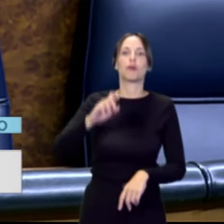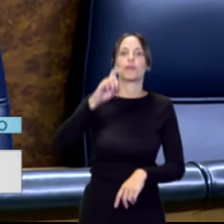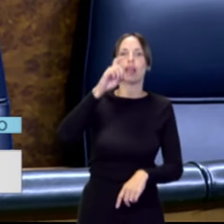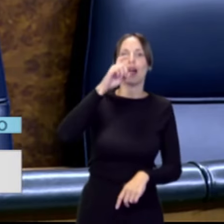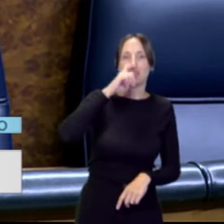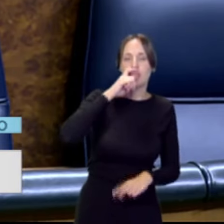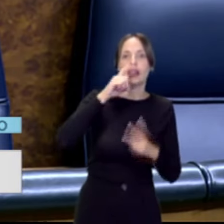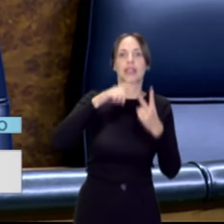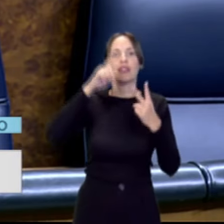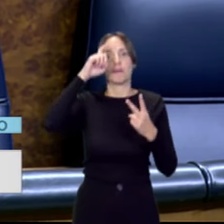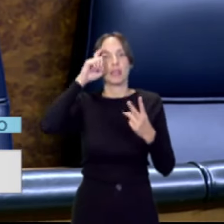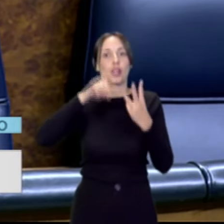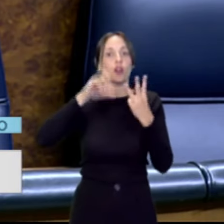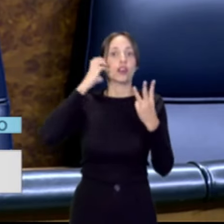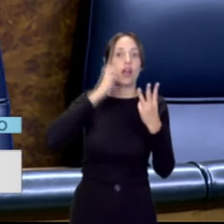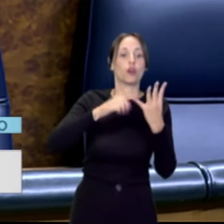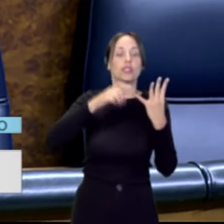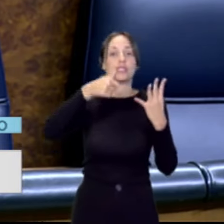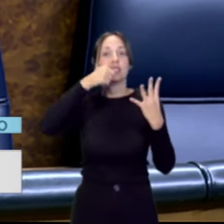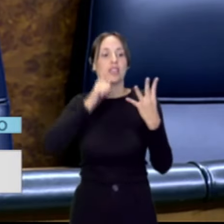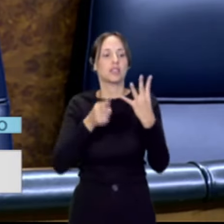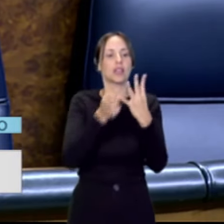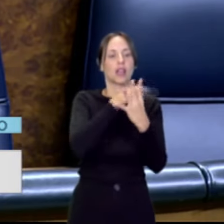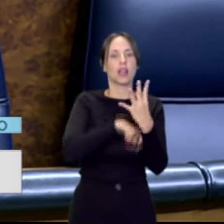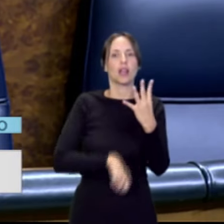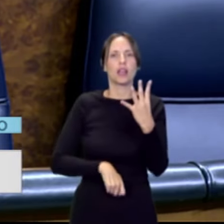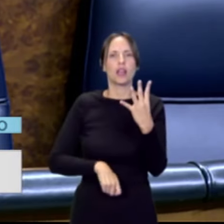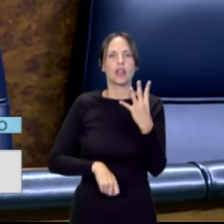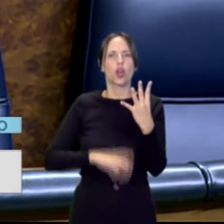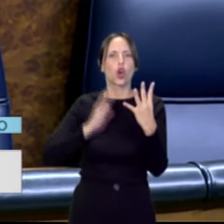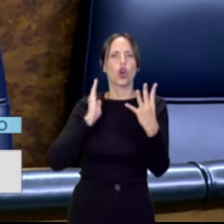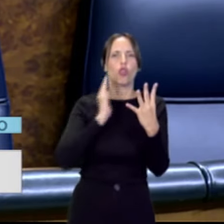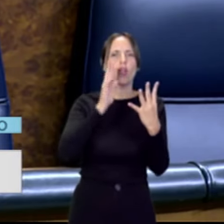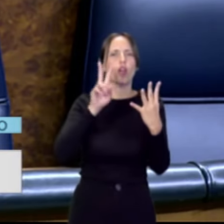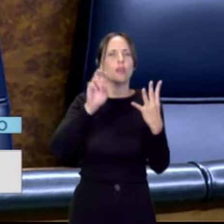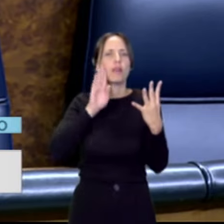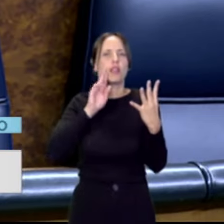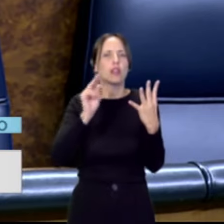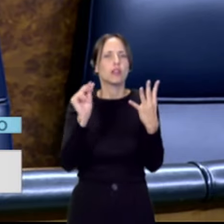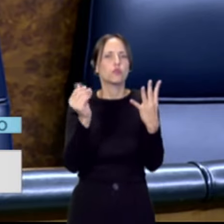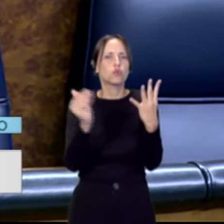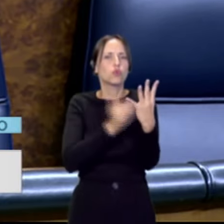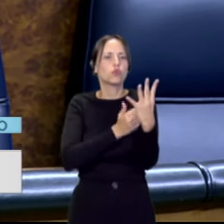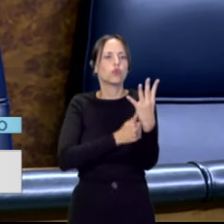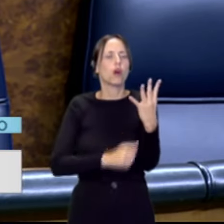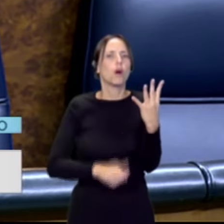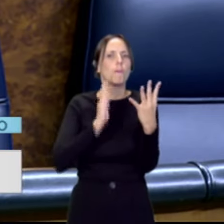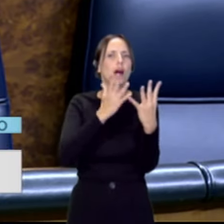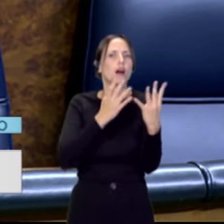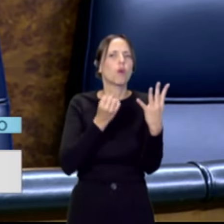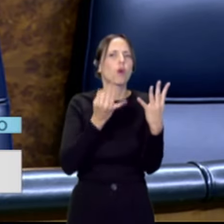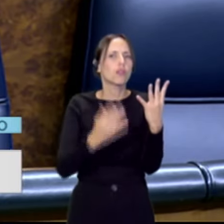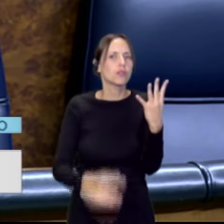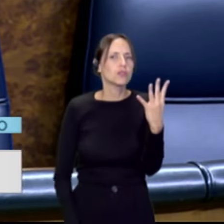Sánchez, ¿sabe cuántos ministros han sido condenados por corrupción? ¿Sabe a cuántos años? ¿Quiere que se lo